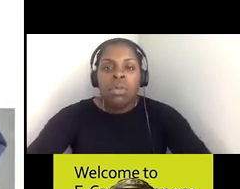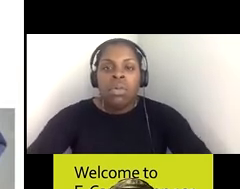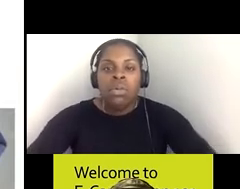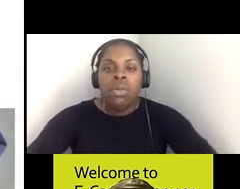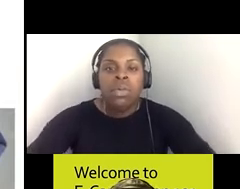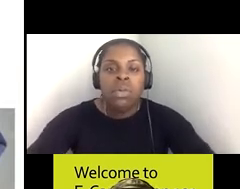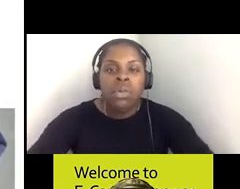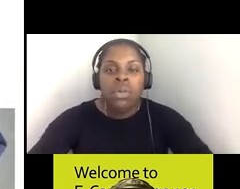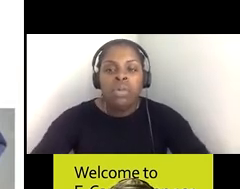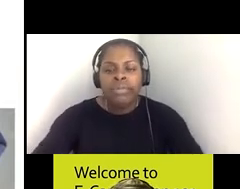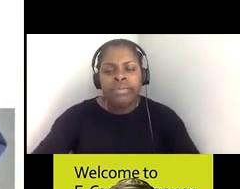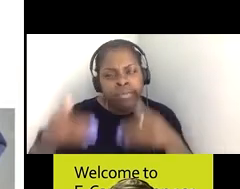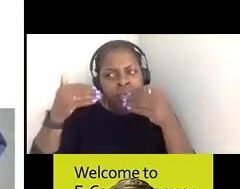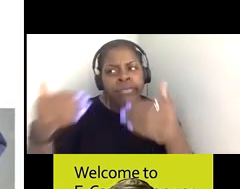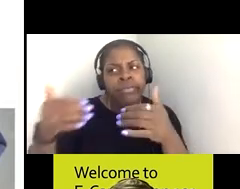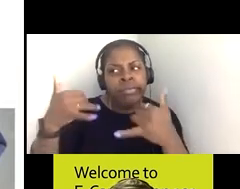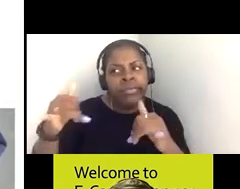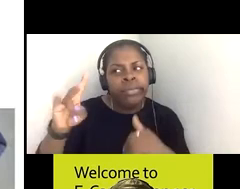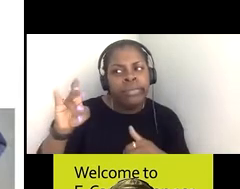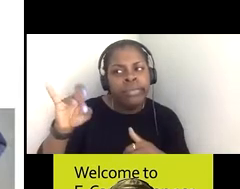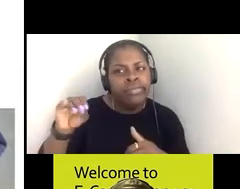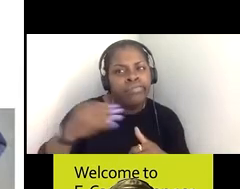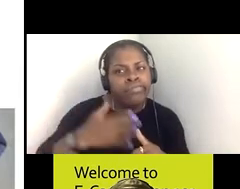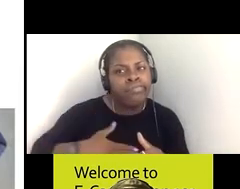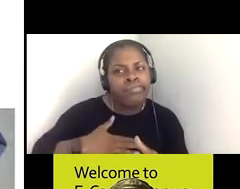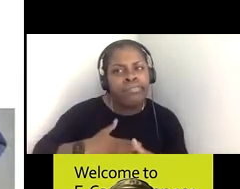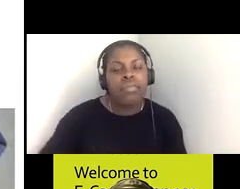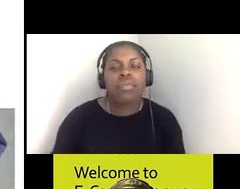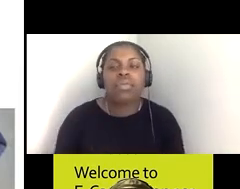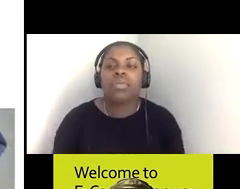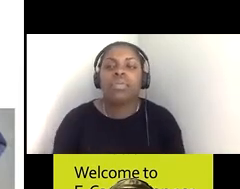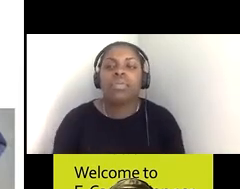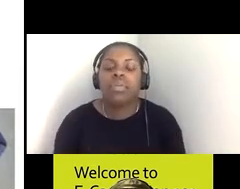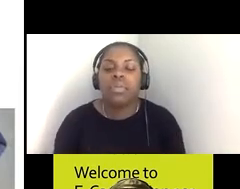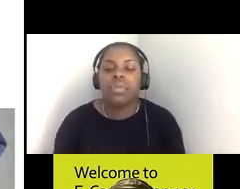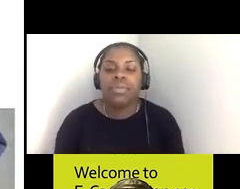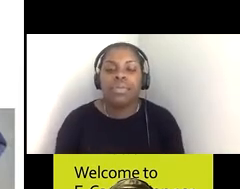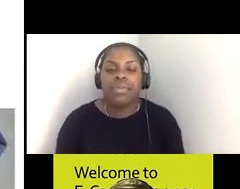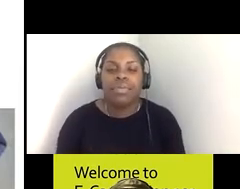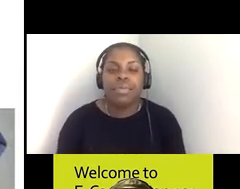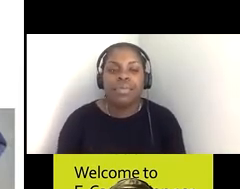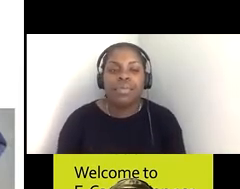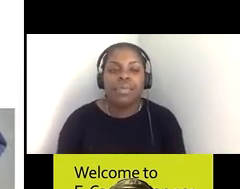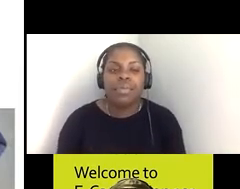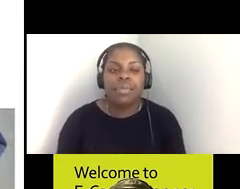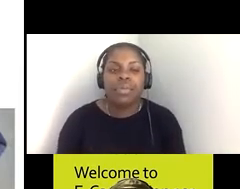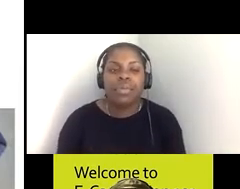Go ahead and play the videos. Okay, vamos a poner los videos.